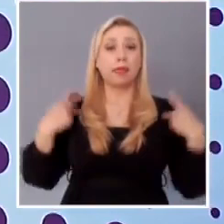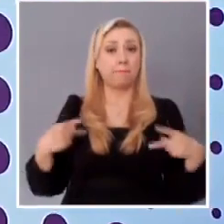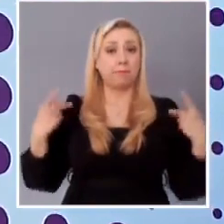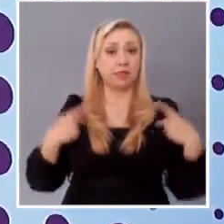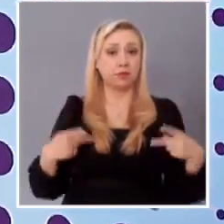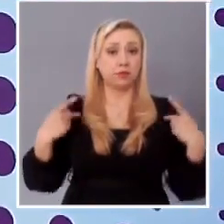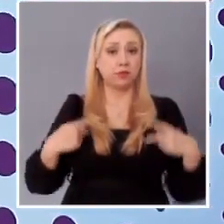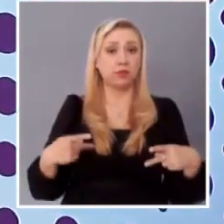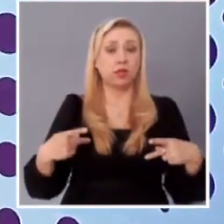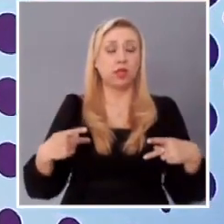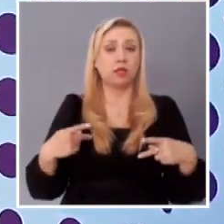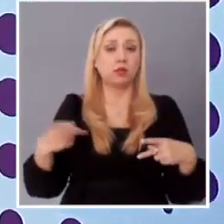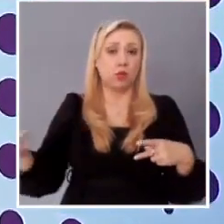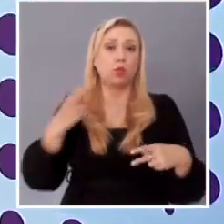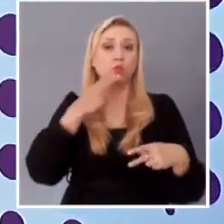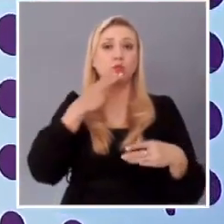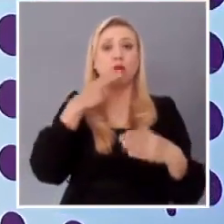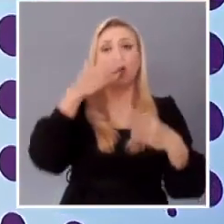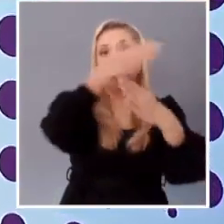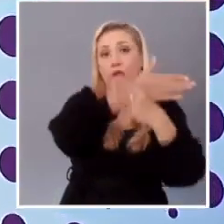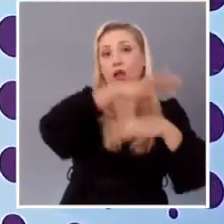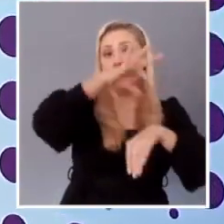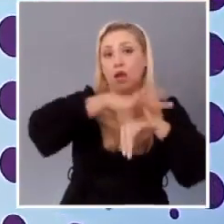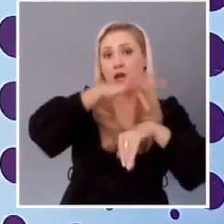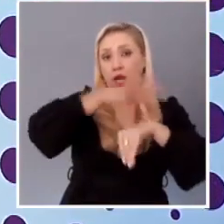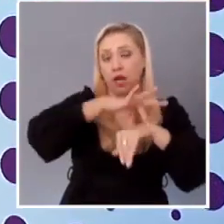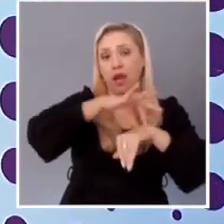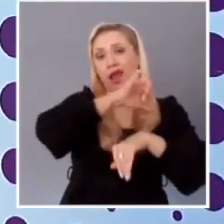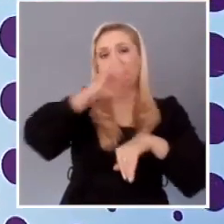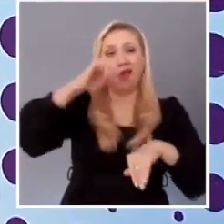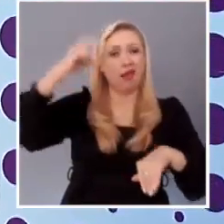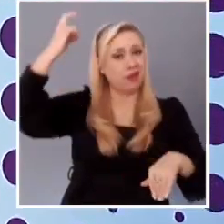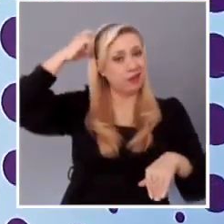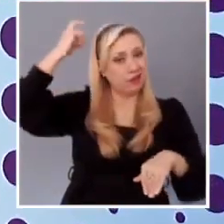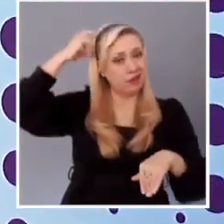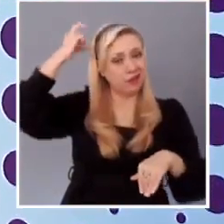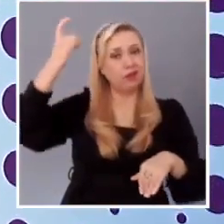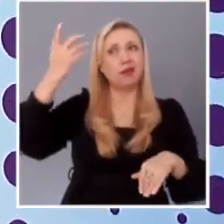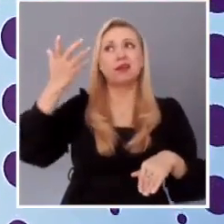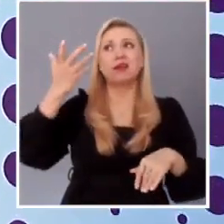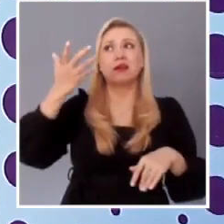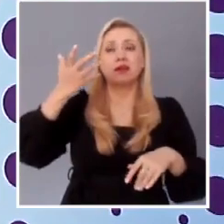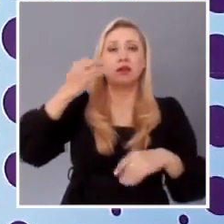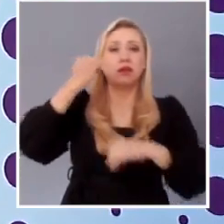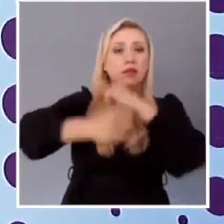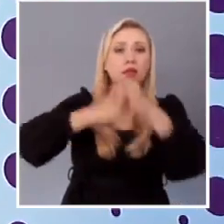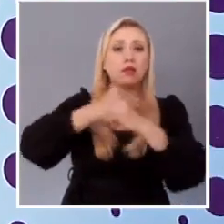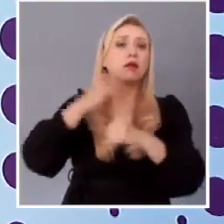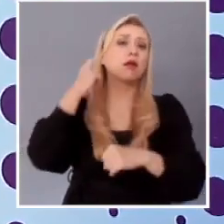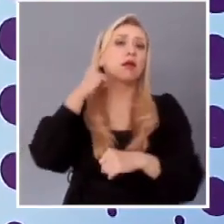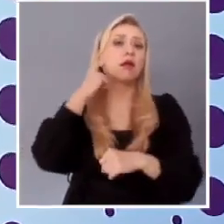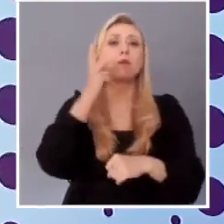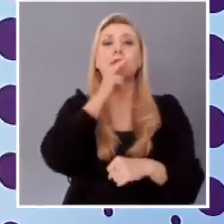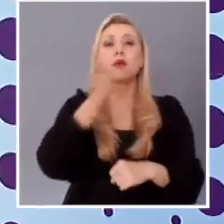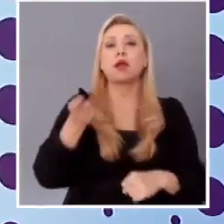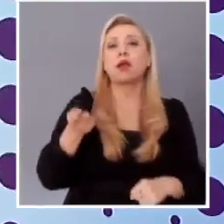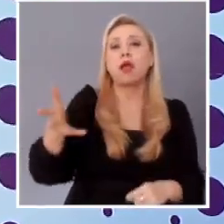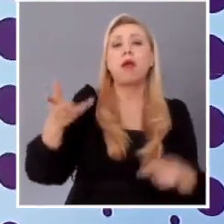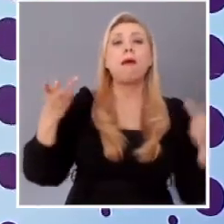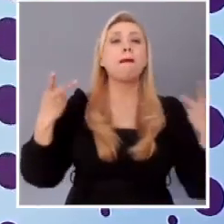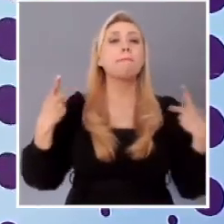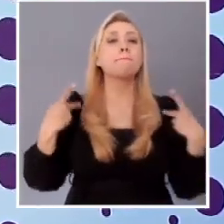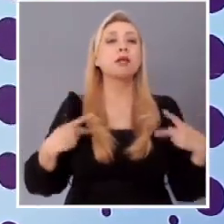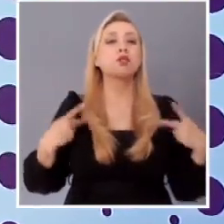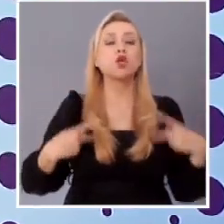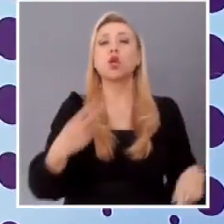servicios de salud mental, las instituciones, las organizaciones internacionales sugieren emplear el término persona usuaria de los